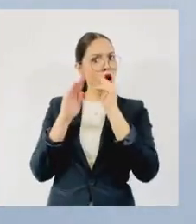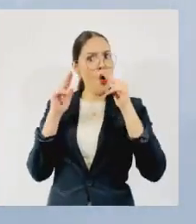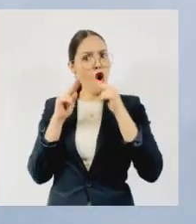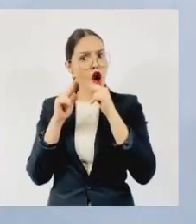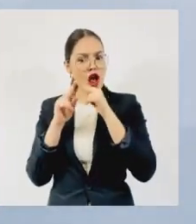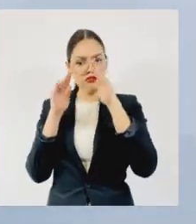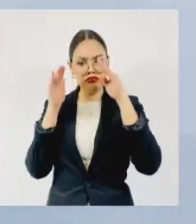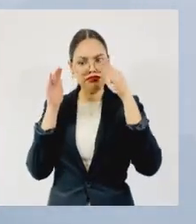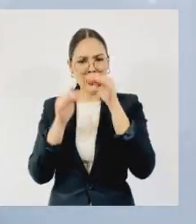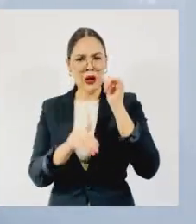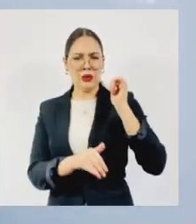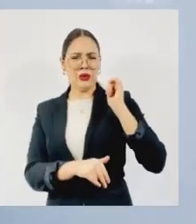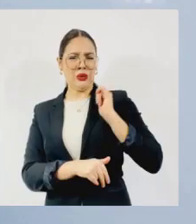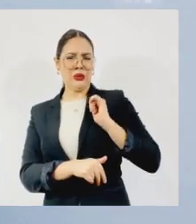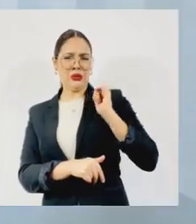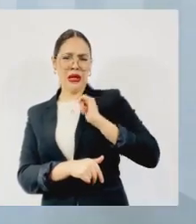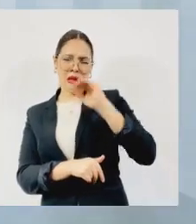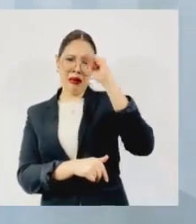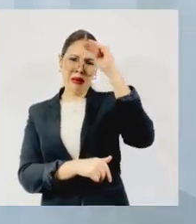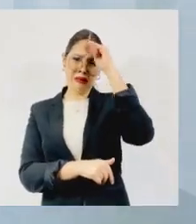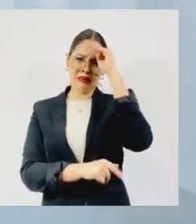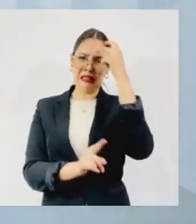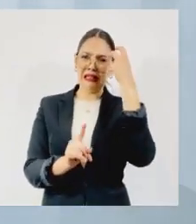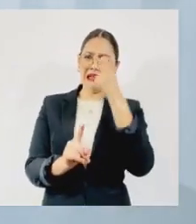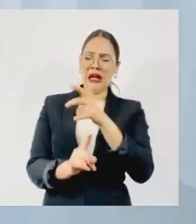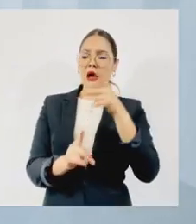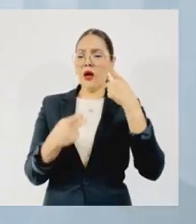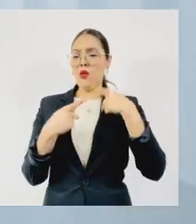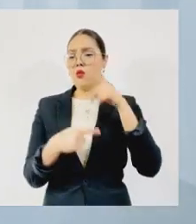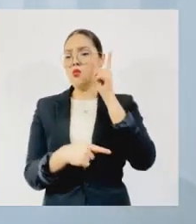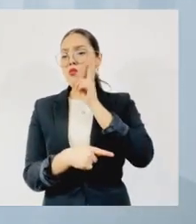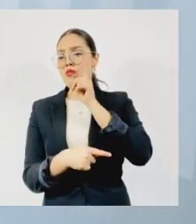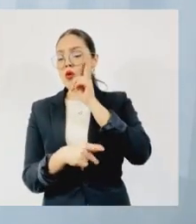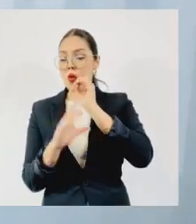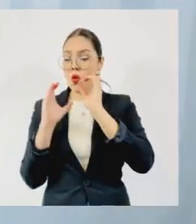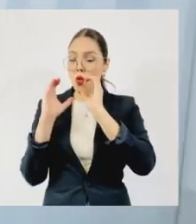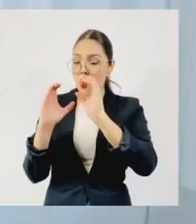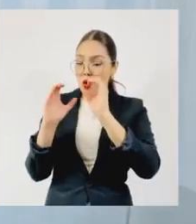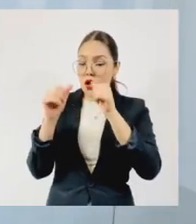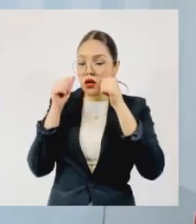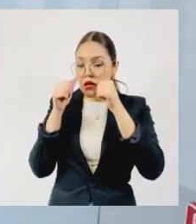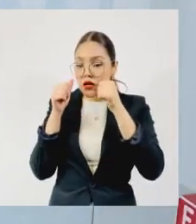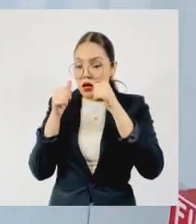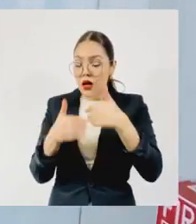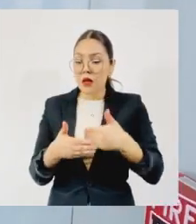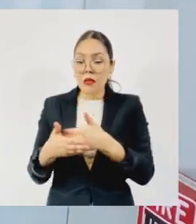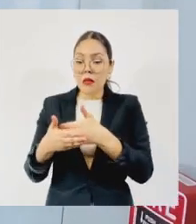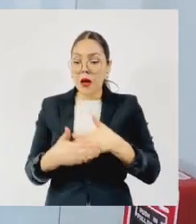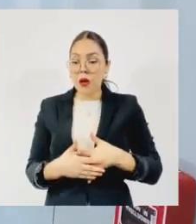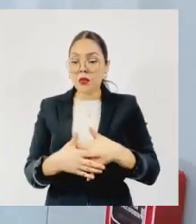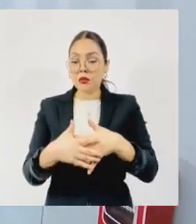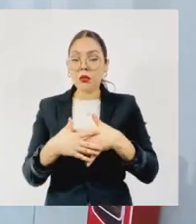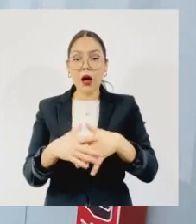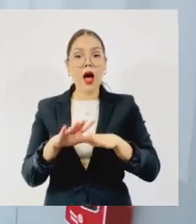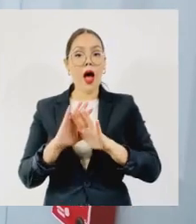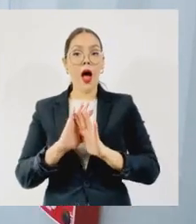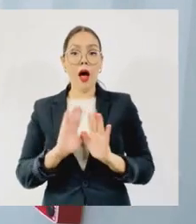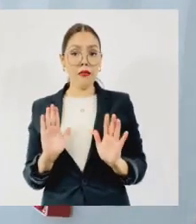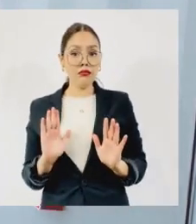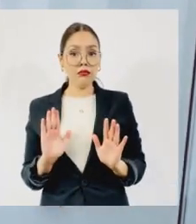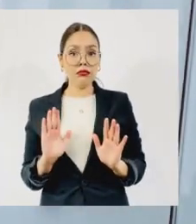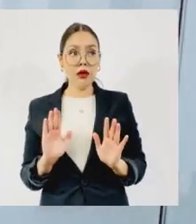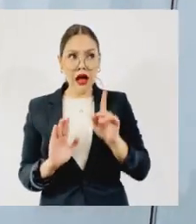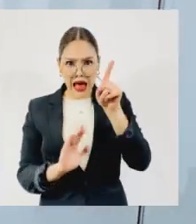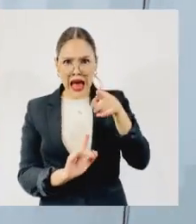conservadores de antaño, de que la mujer es cuidadora y es reproductora y no se le